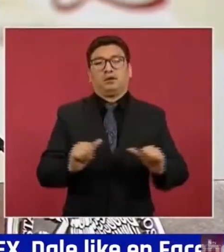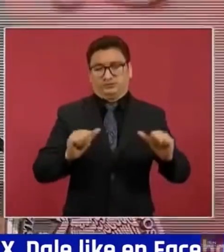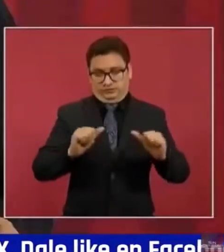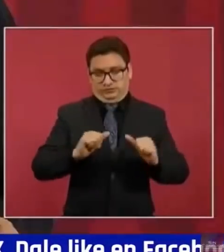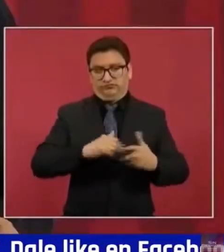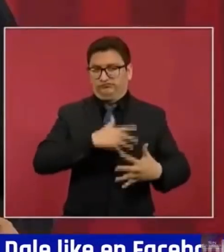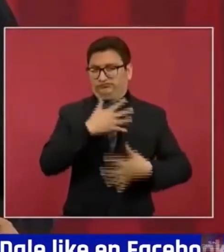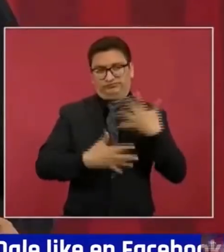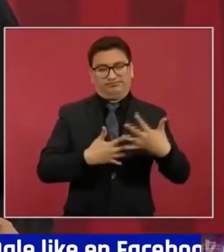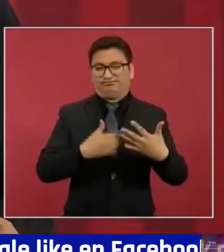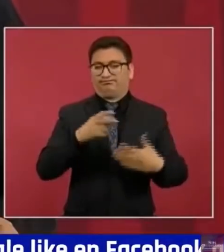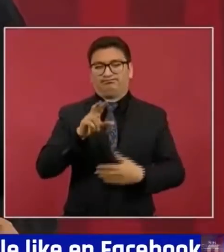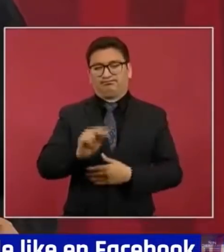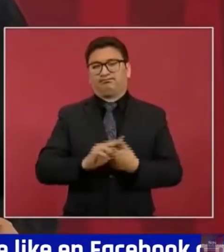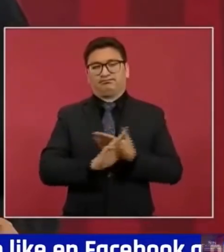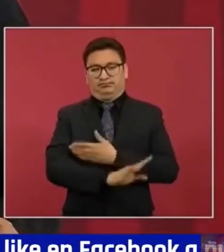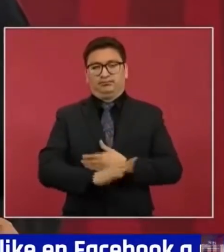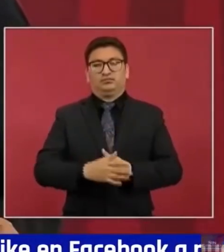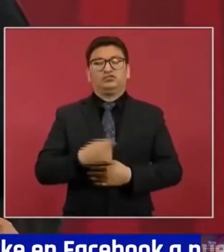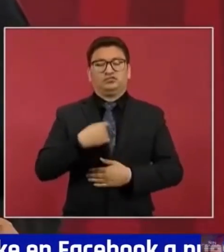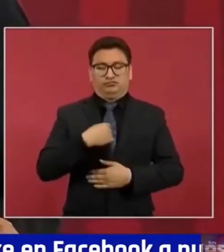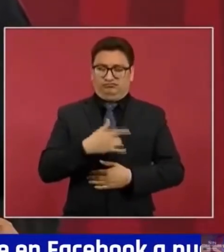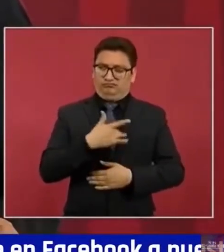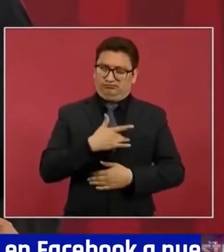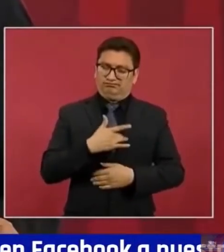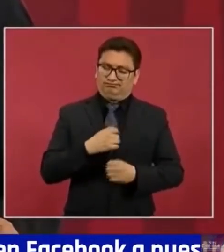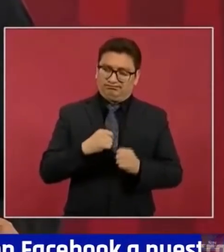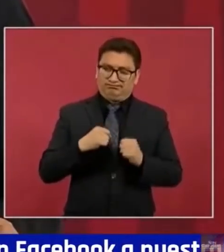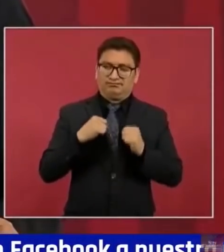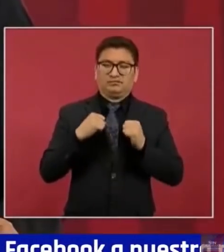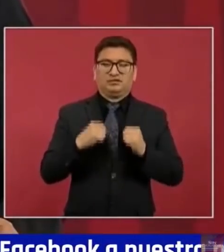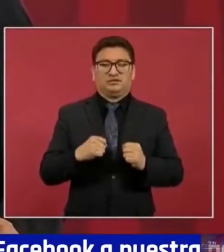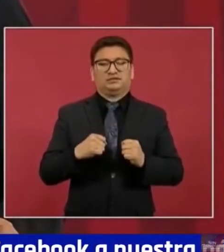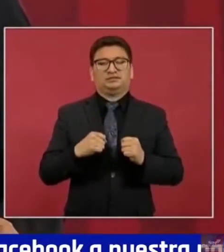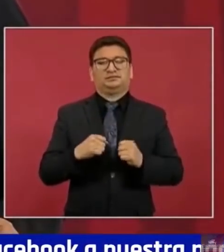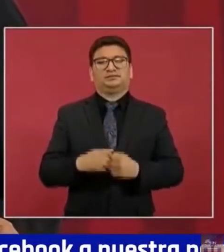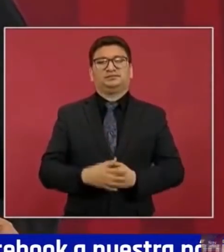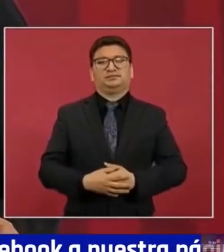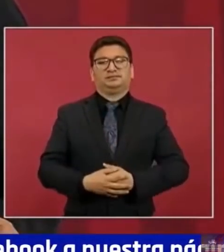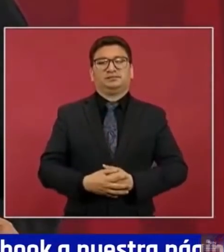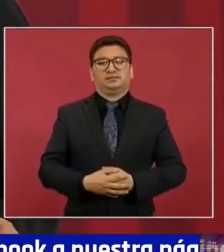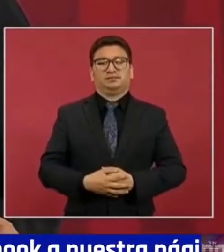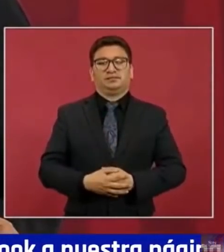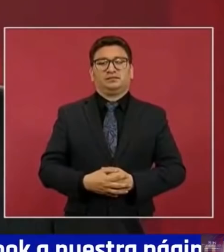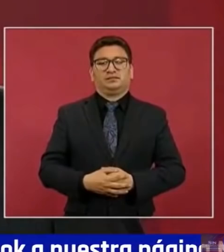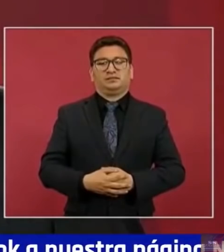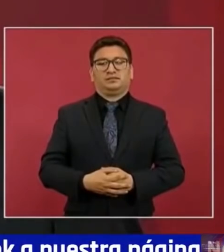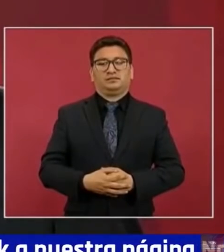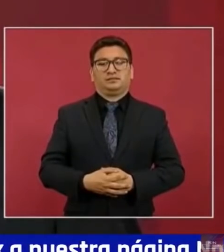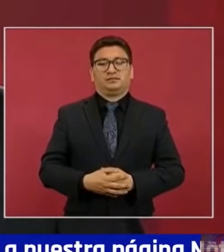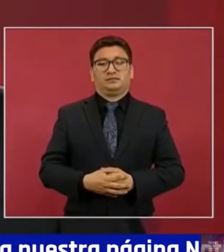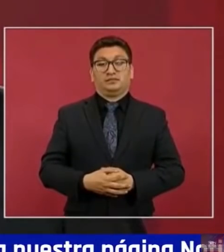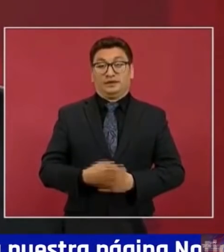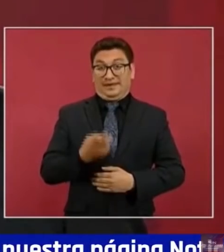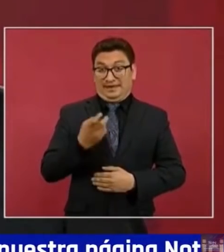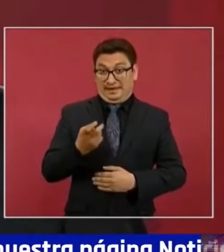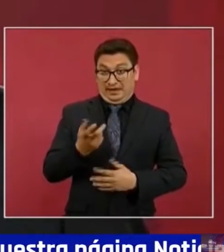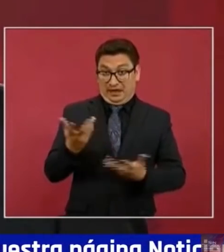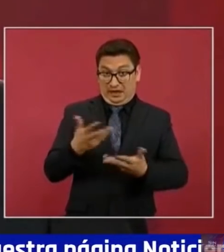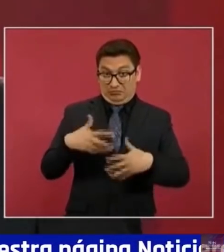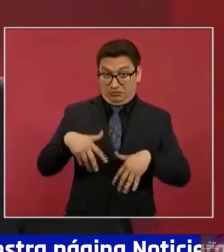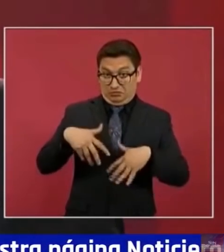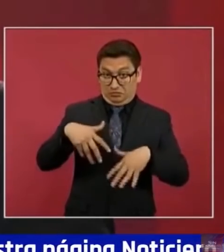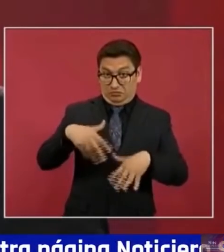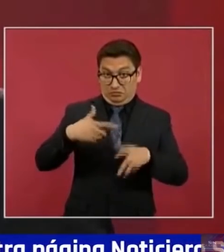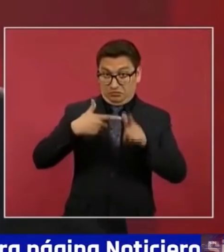sea, ya se mira, ¿no? Que respecto al tema social, la percepción de la gente la están ganando ellos, porque esa es una